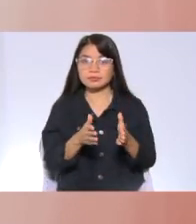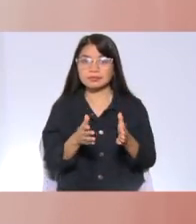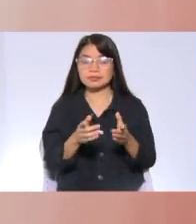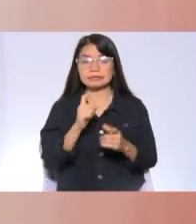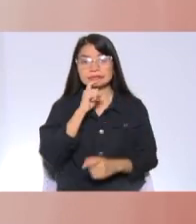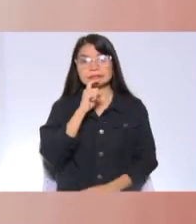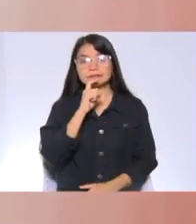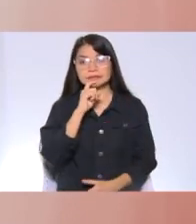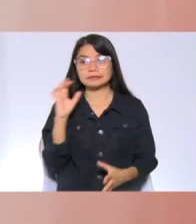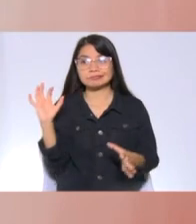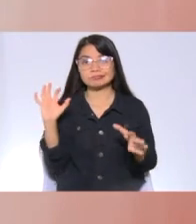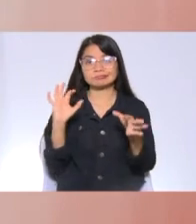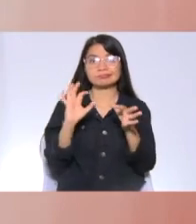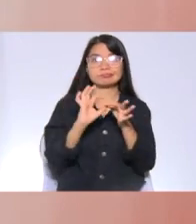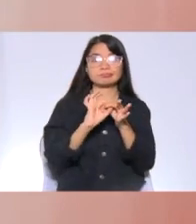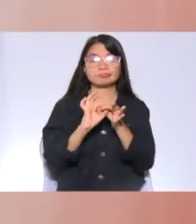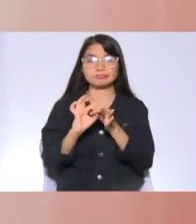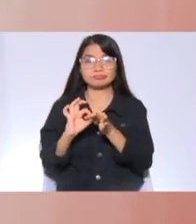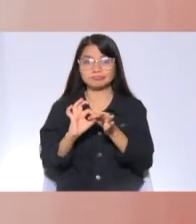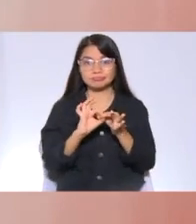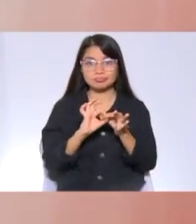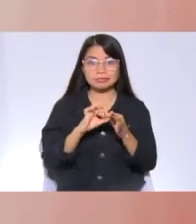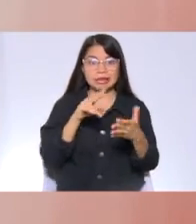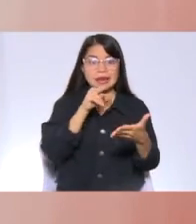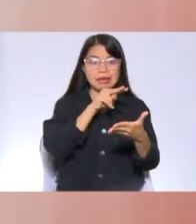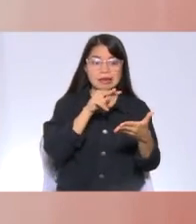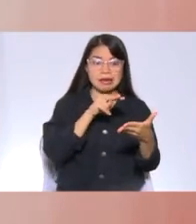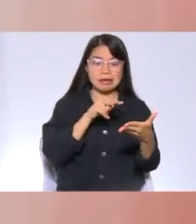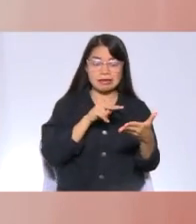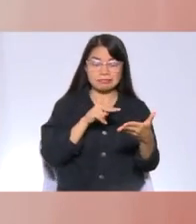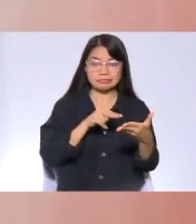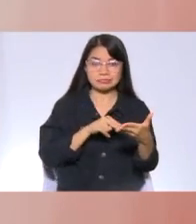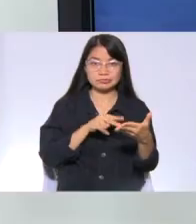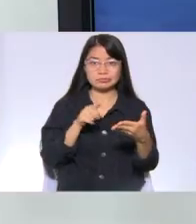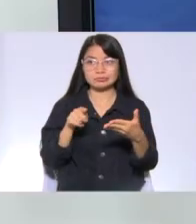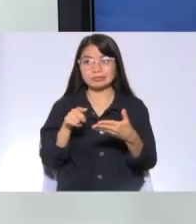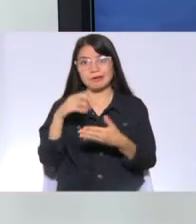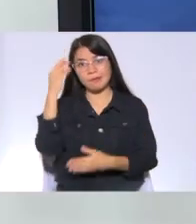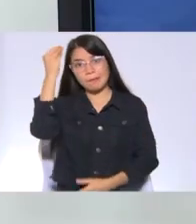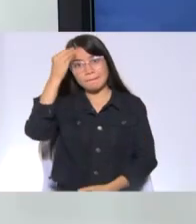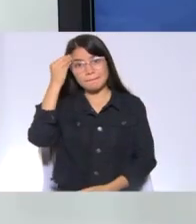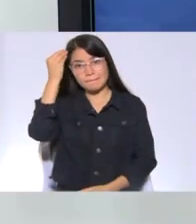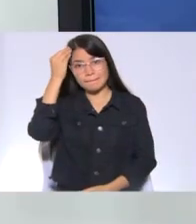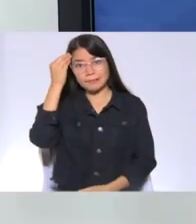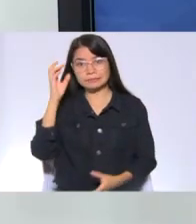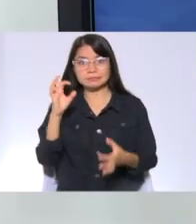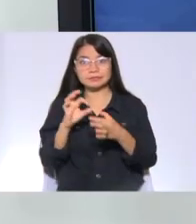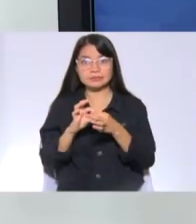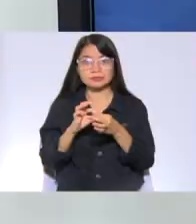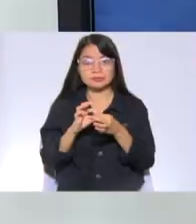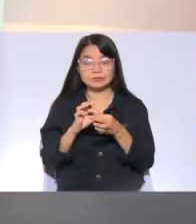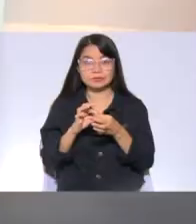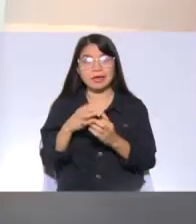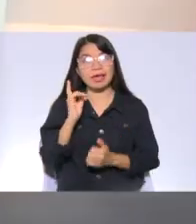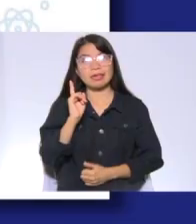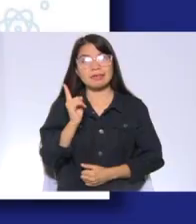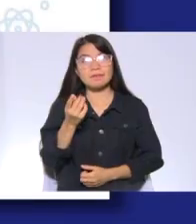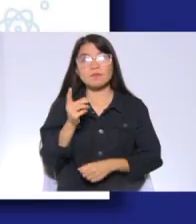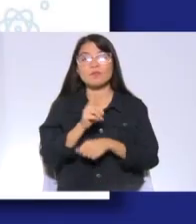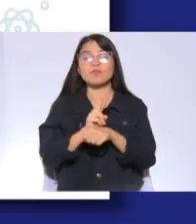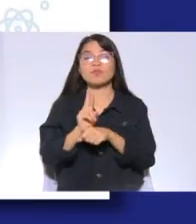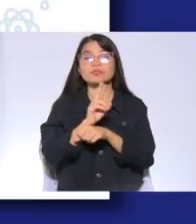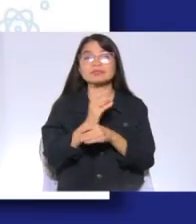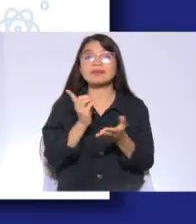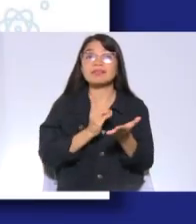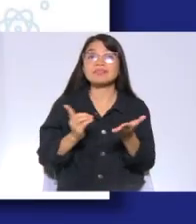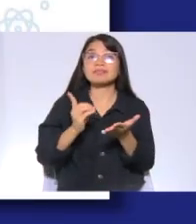abstracto y muchas veces tenemos que afianzarnos en imágenes para que puedan asociar los elementos y puedan realizar un proceso de comprensión más fluido y más